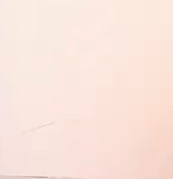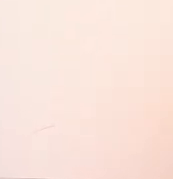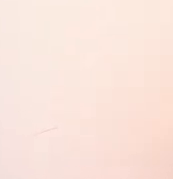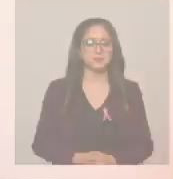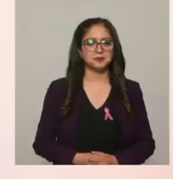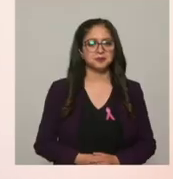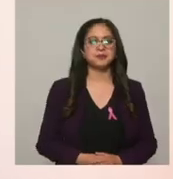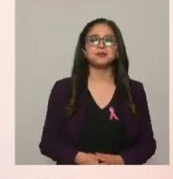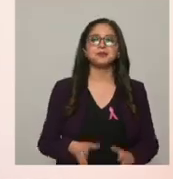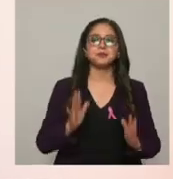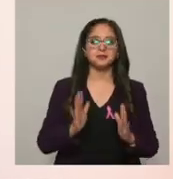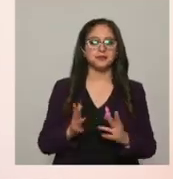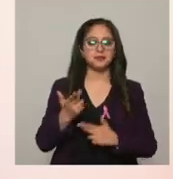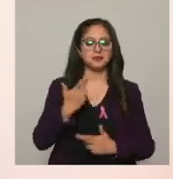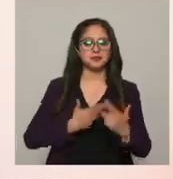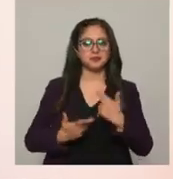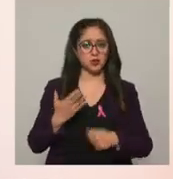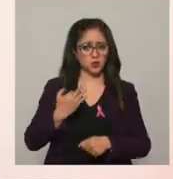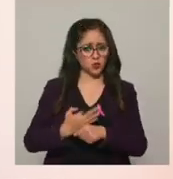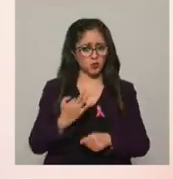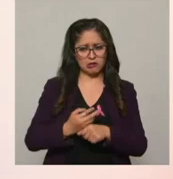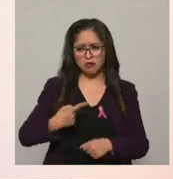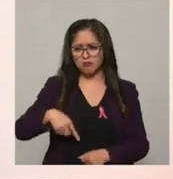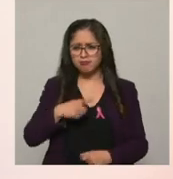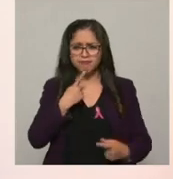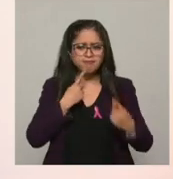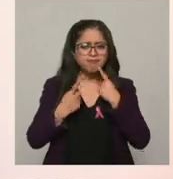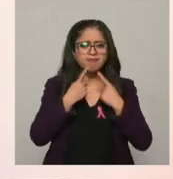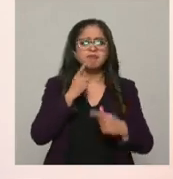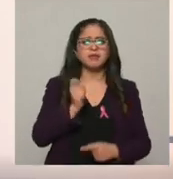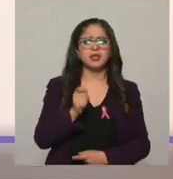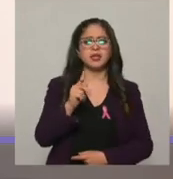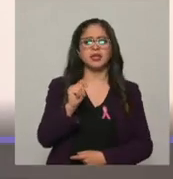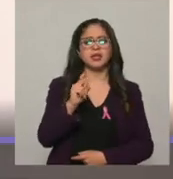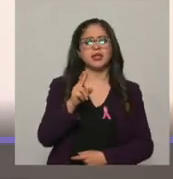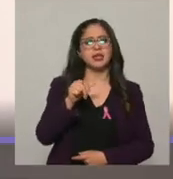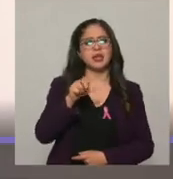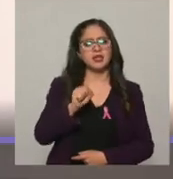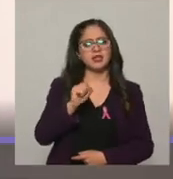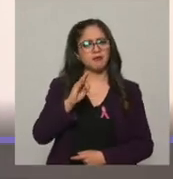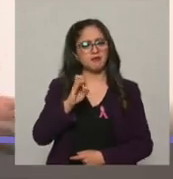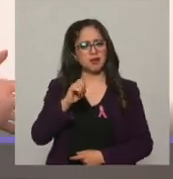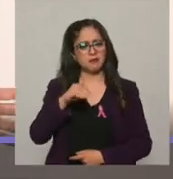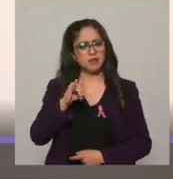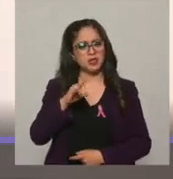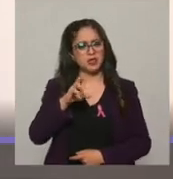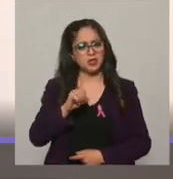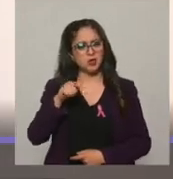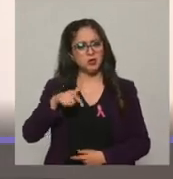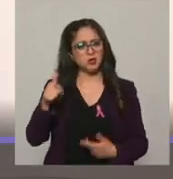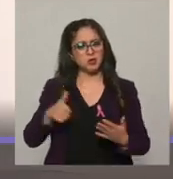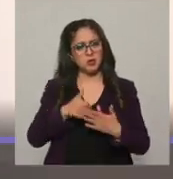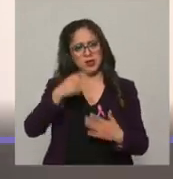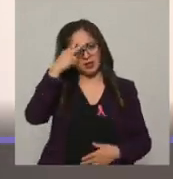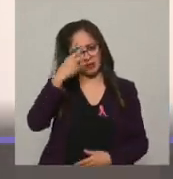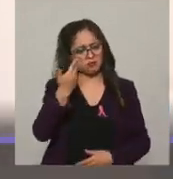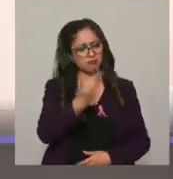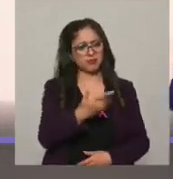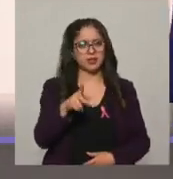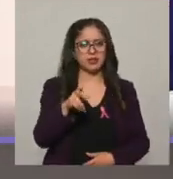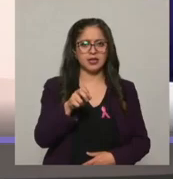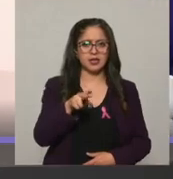Bueno, ya estamos de regreso y en la mesa de análisis, el transfeminicidio en la Ciudad de México. Kenia. Sí, efectivamente,